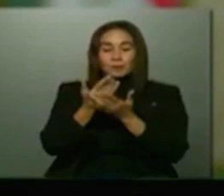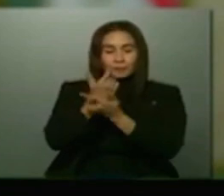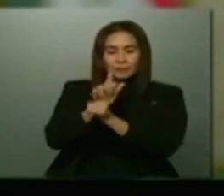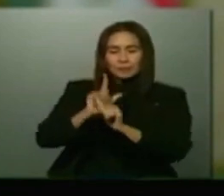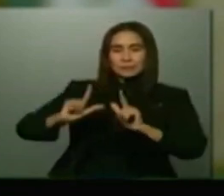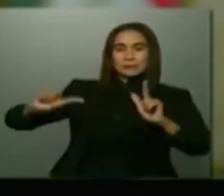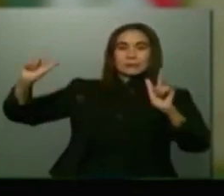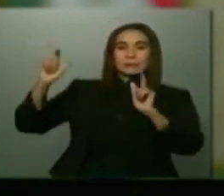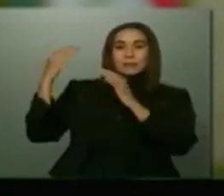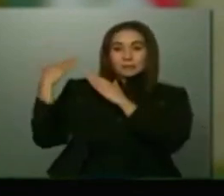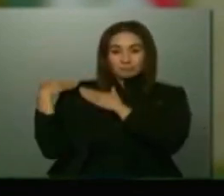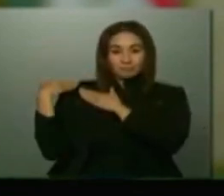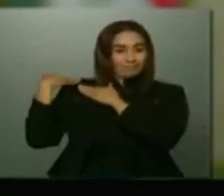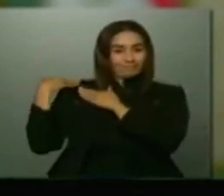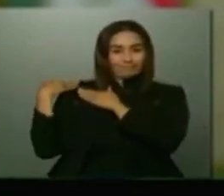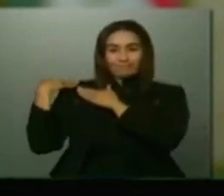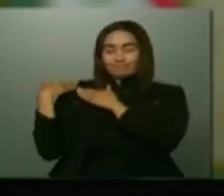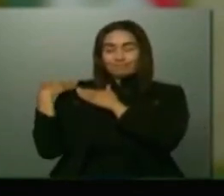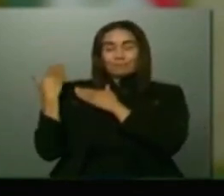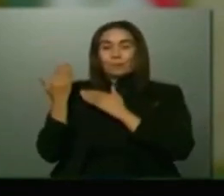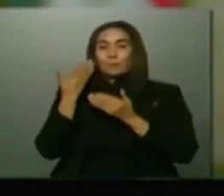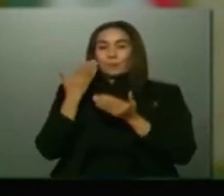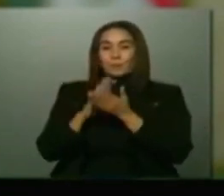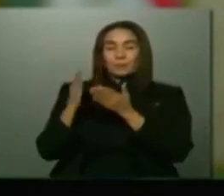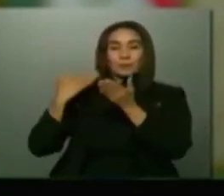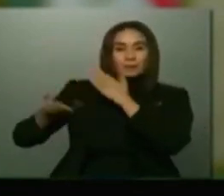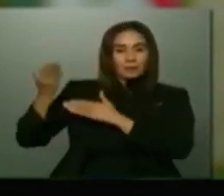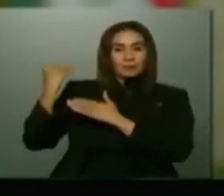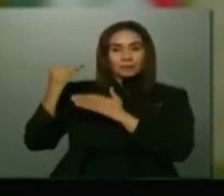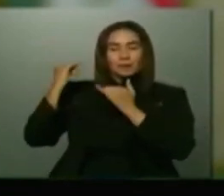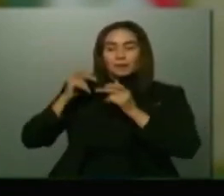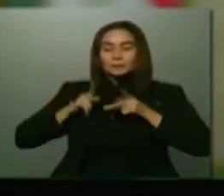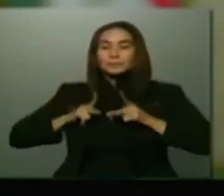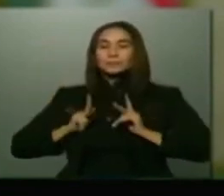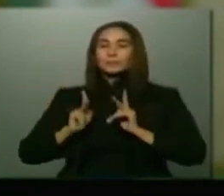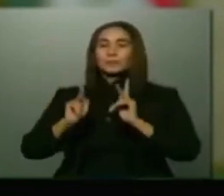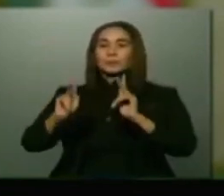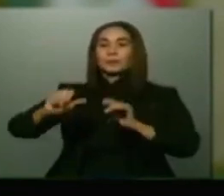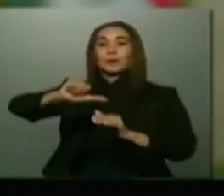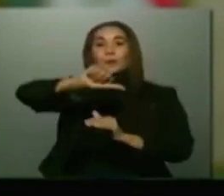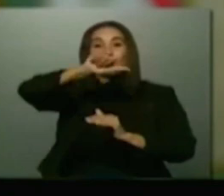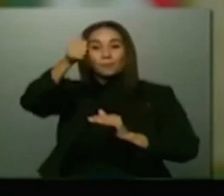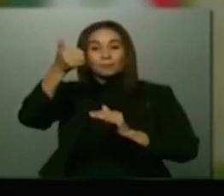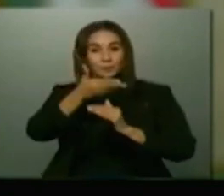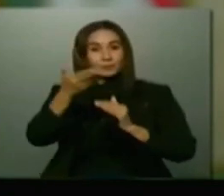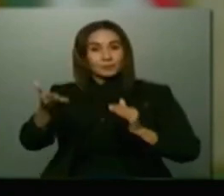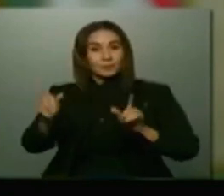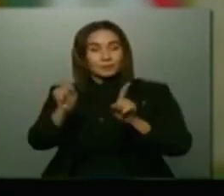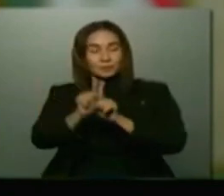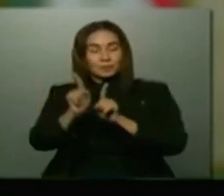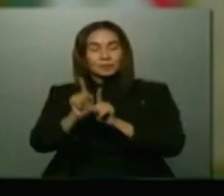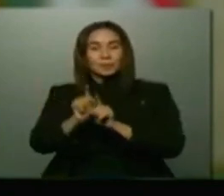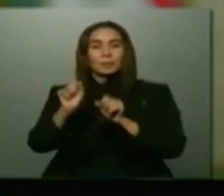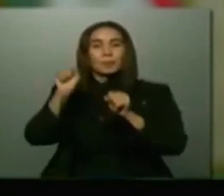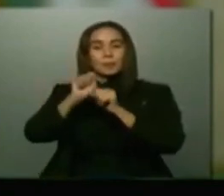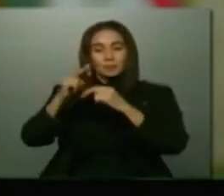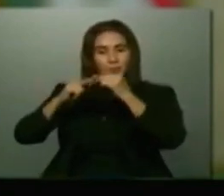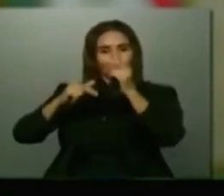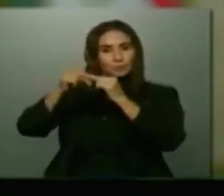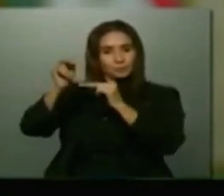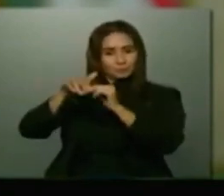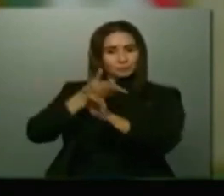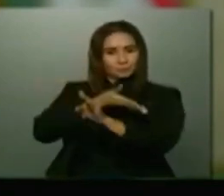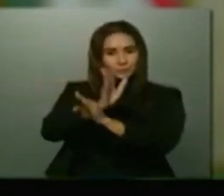de una pesada y desproporcionada carga, lo cual nos permitirá atender otras prioridades de infraestructura vitales para el